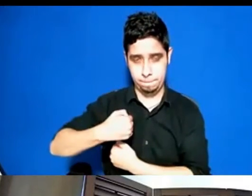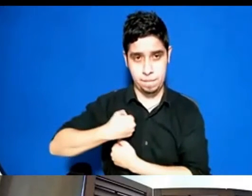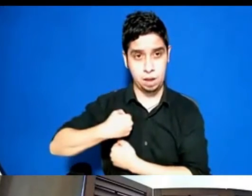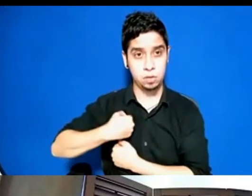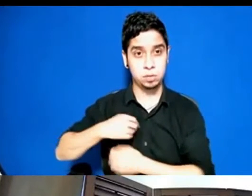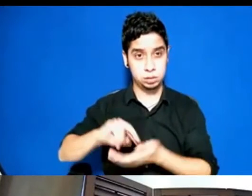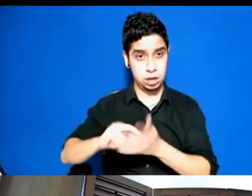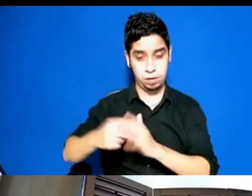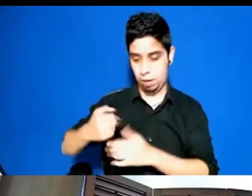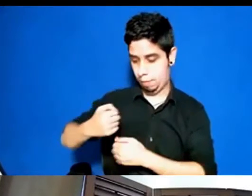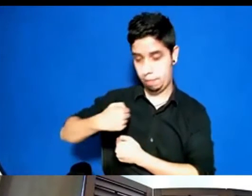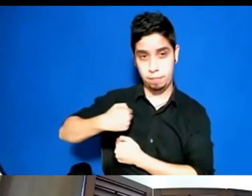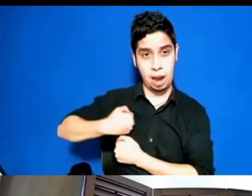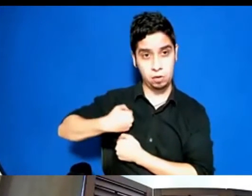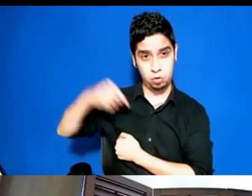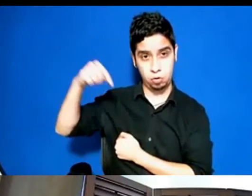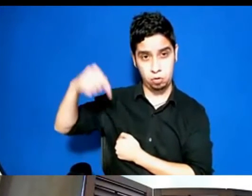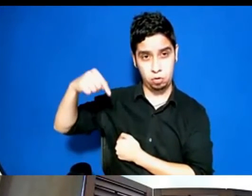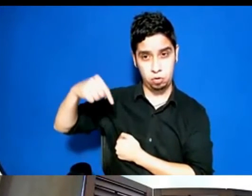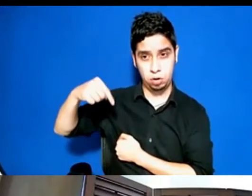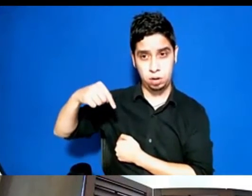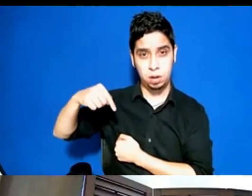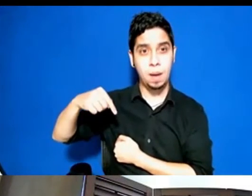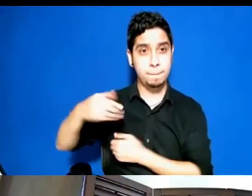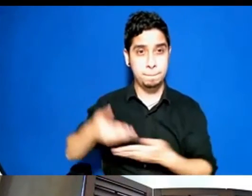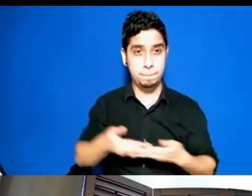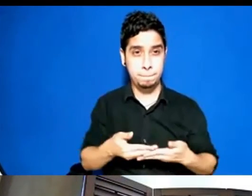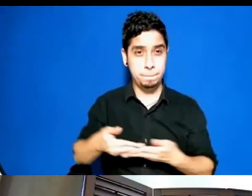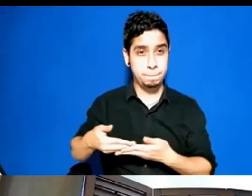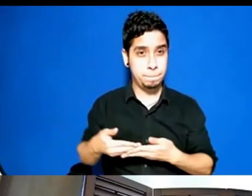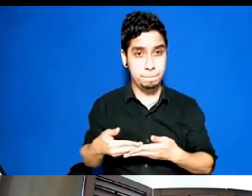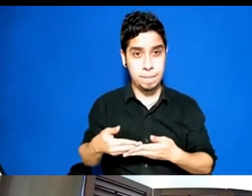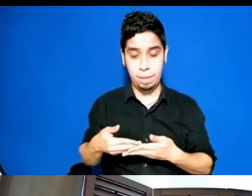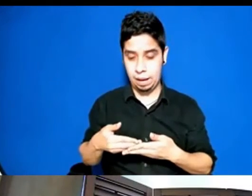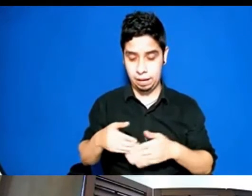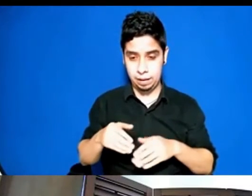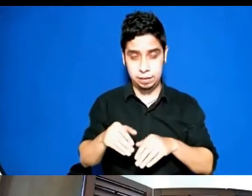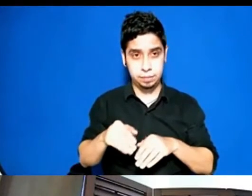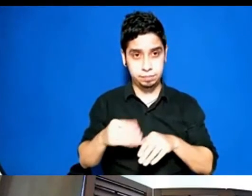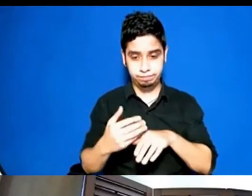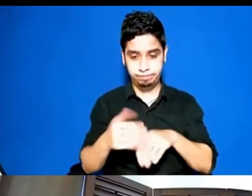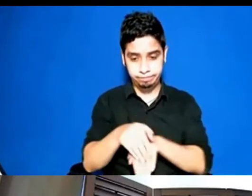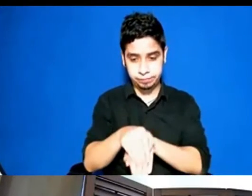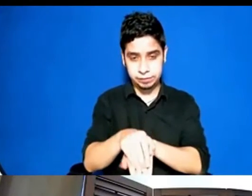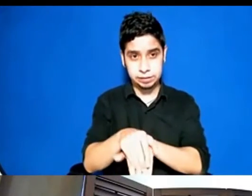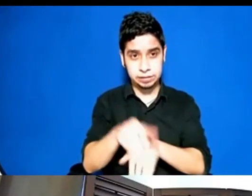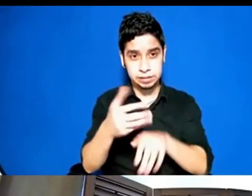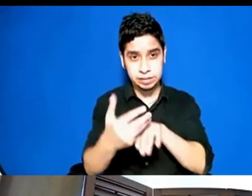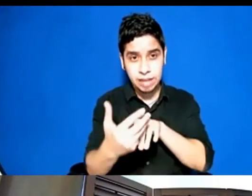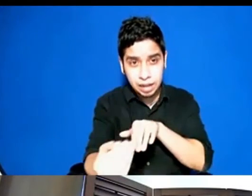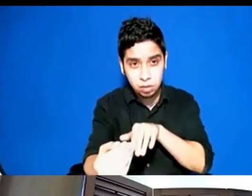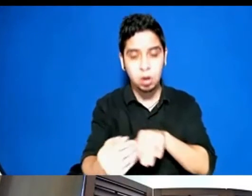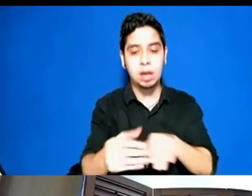mayo hay neonatos saliendo y mamás entrando y se cruzan en el mar. Es